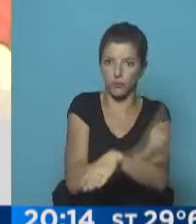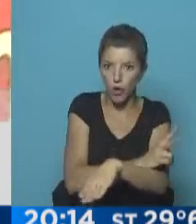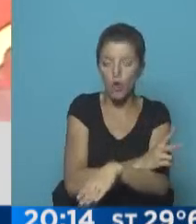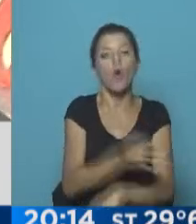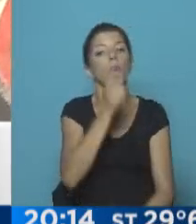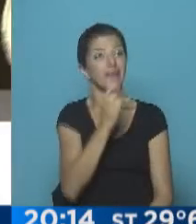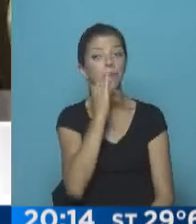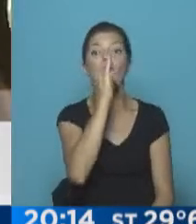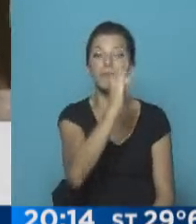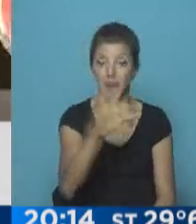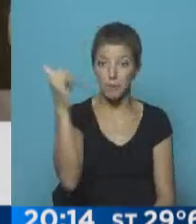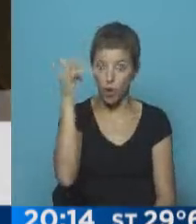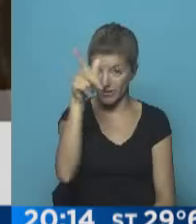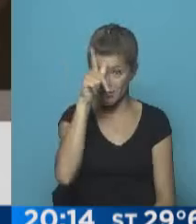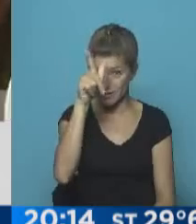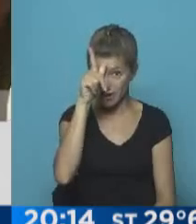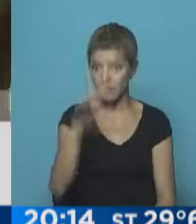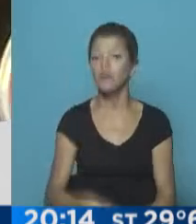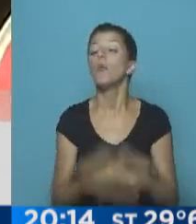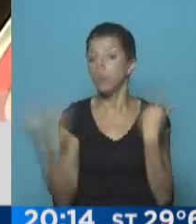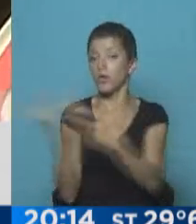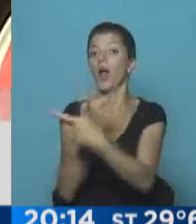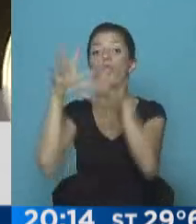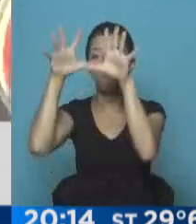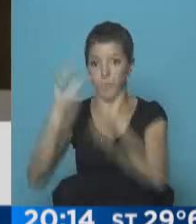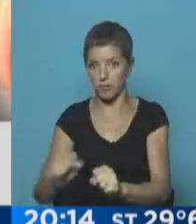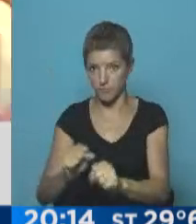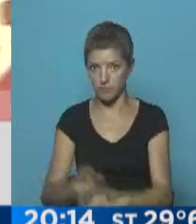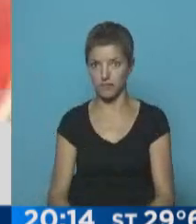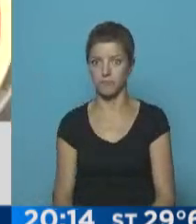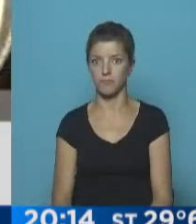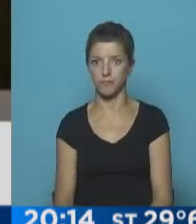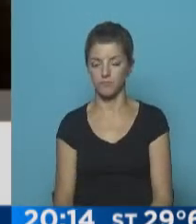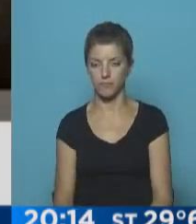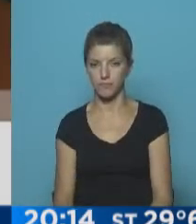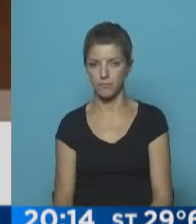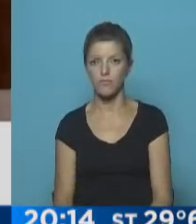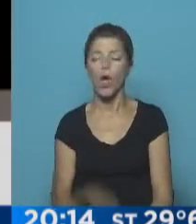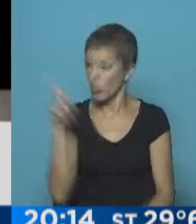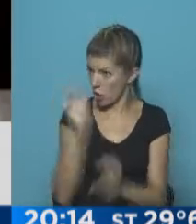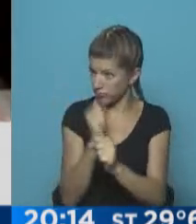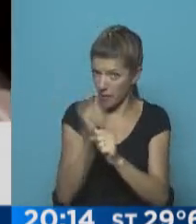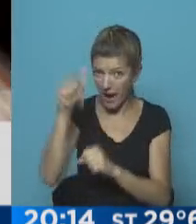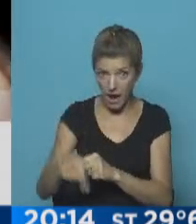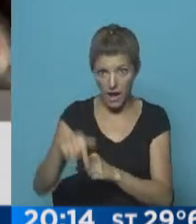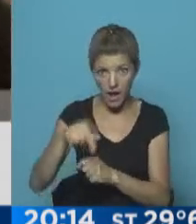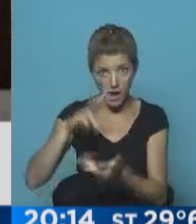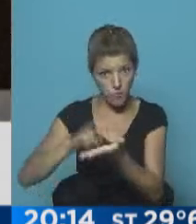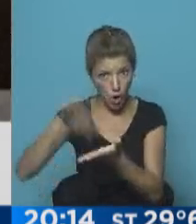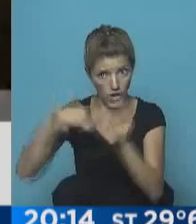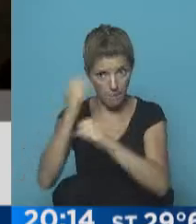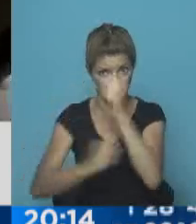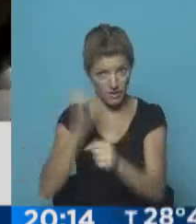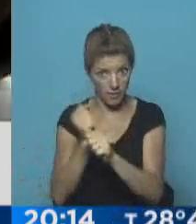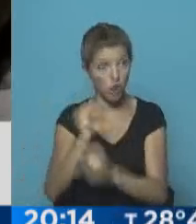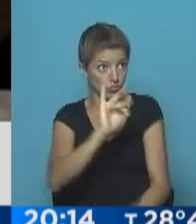avisar a la policía, se pudieron capturar a estas dos personas. Lourdes no está trabajando la Rosera, ¿no es cierto? No está trabajando la Rosera hoy. Sí,